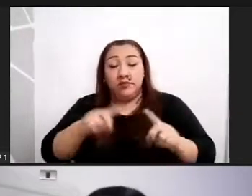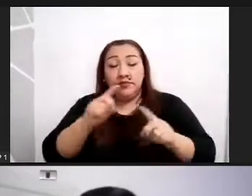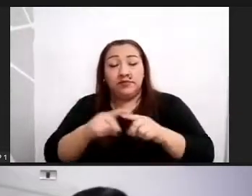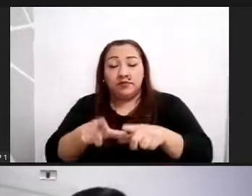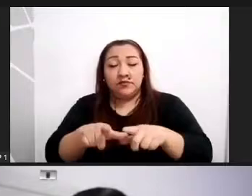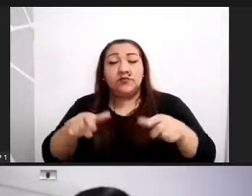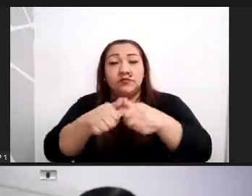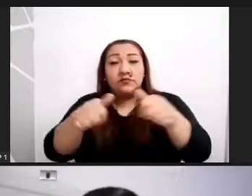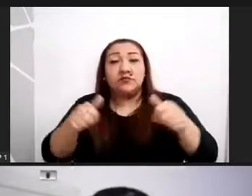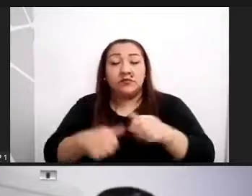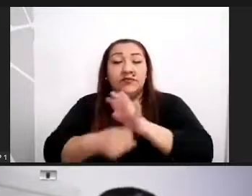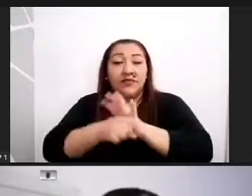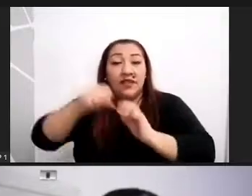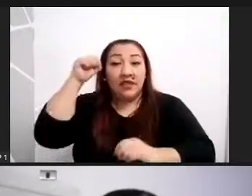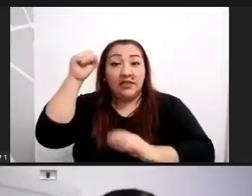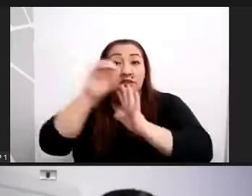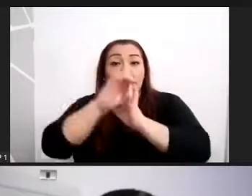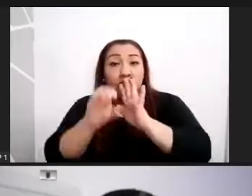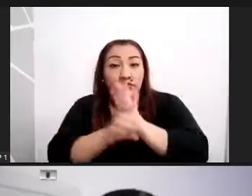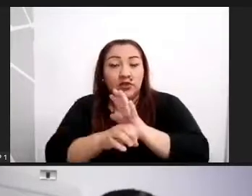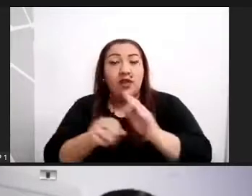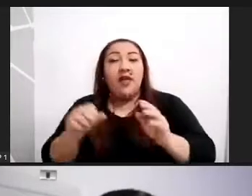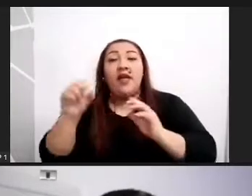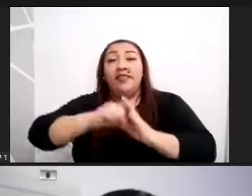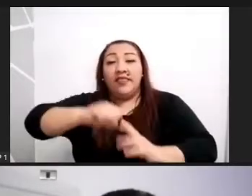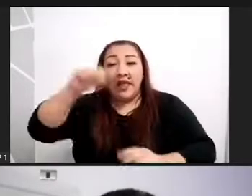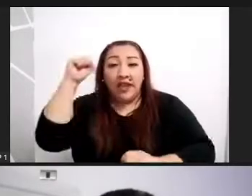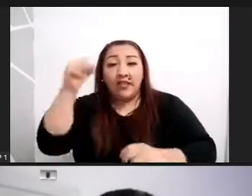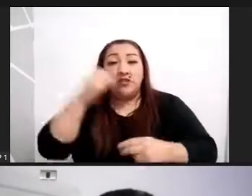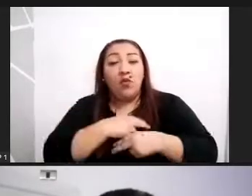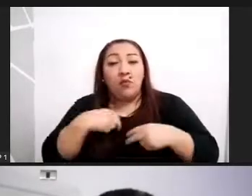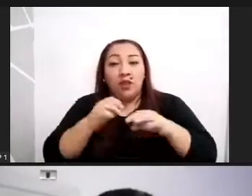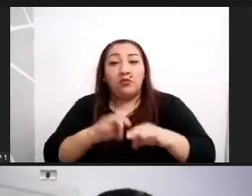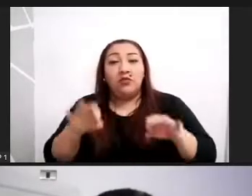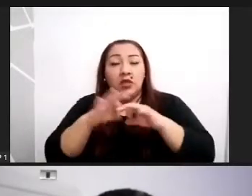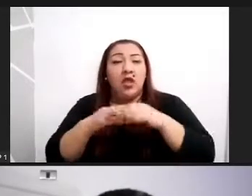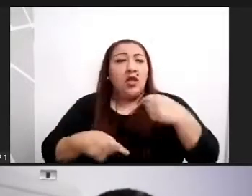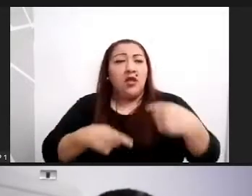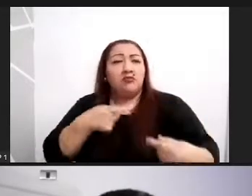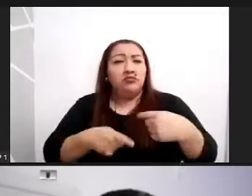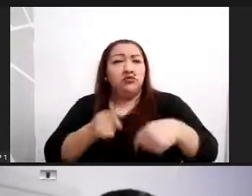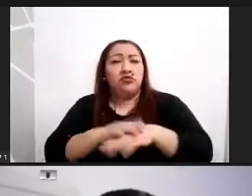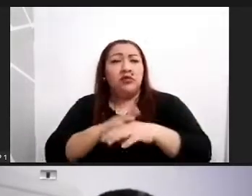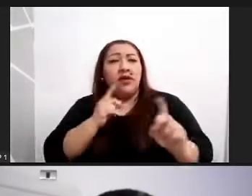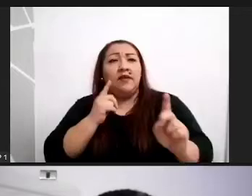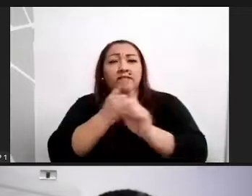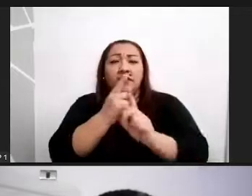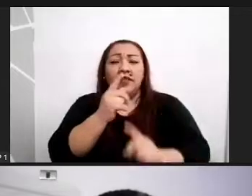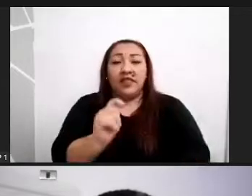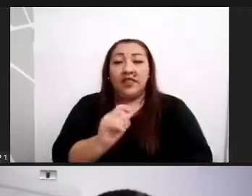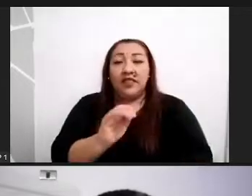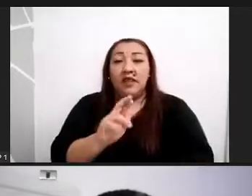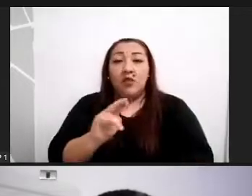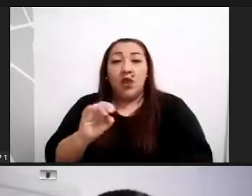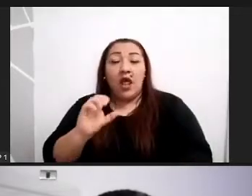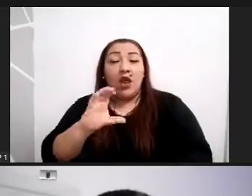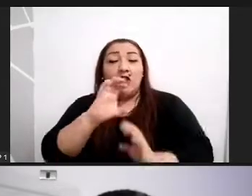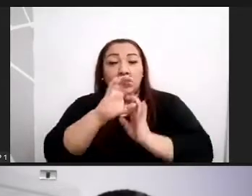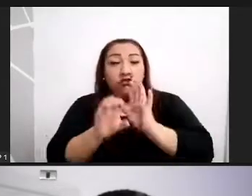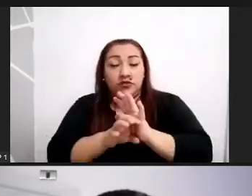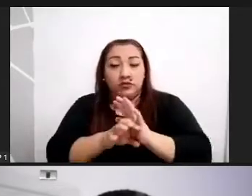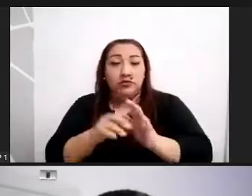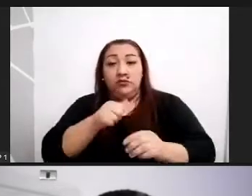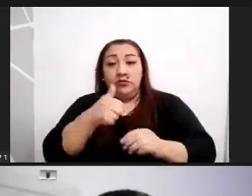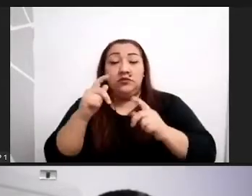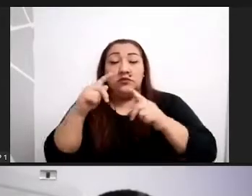Derecho Constitucional, Derechos Humanos y Fundamentales, litigios ante el Tribunal Constitucional, Tribunal Europeo de Derechos